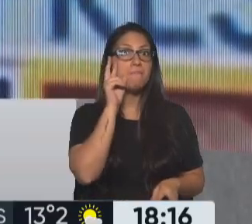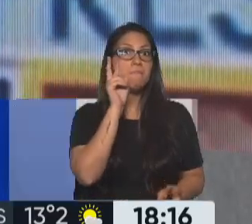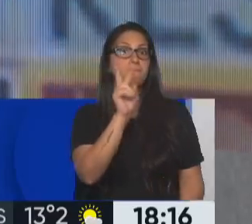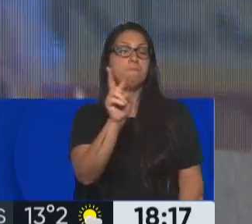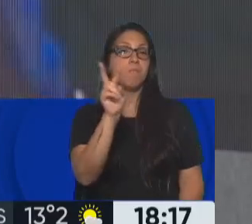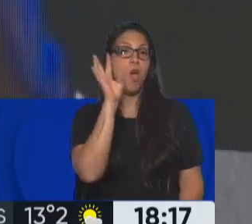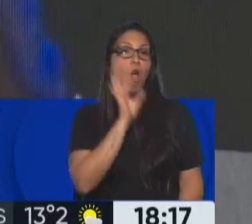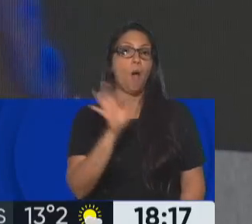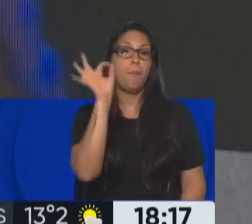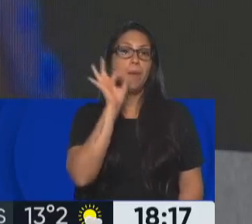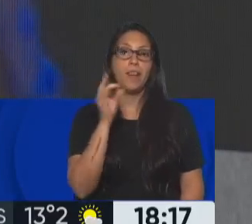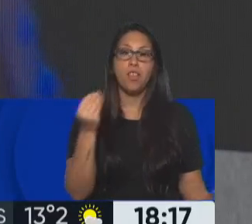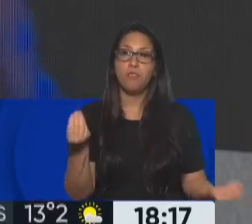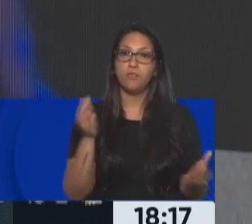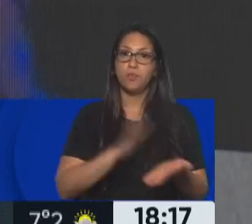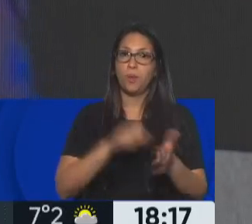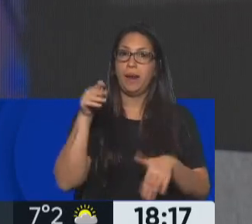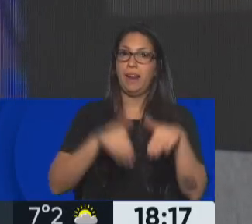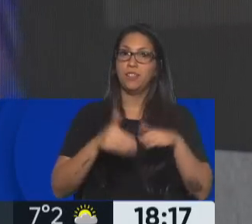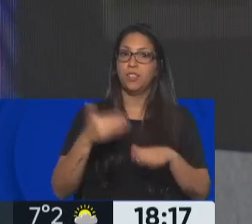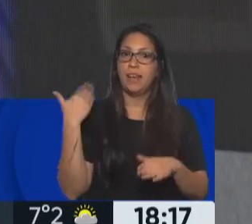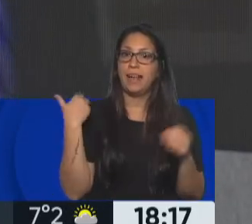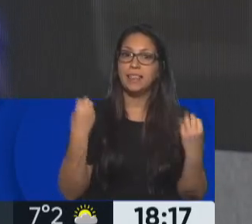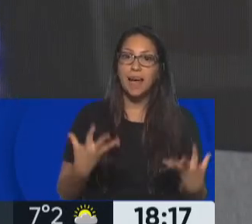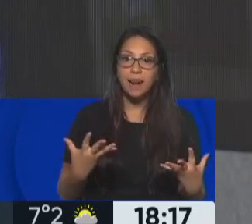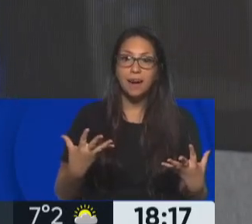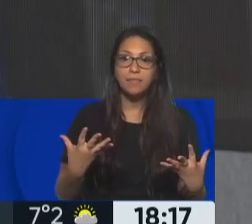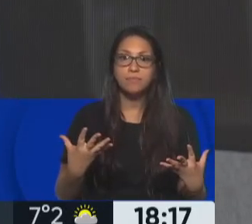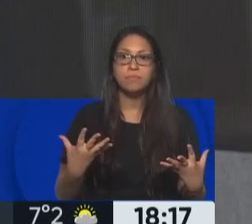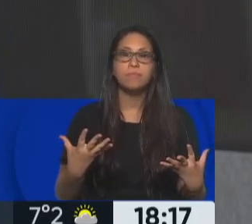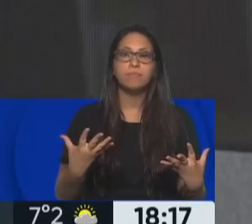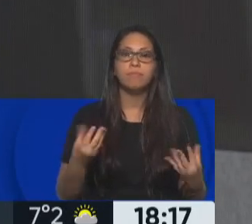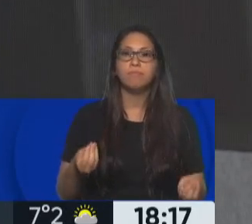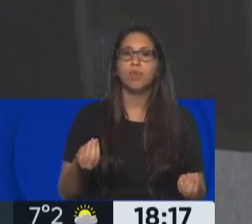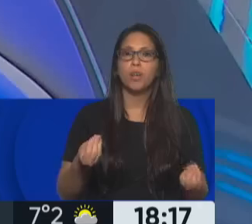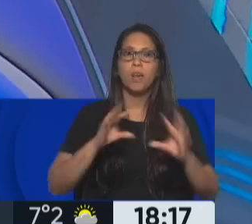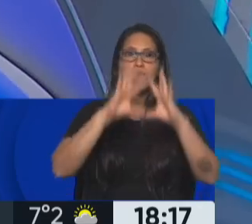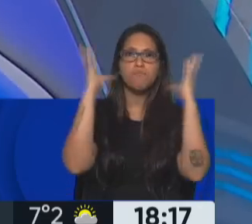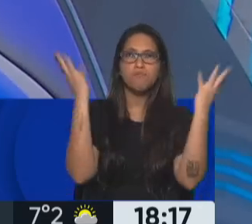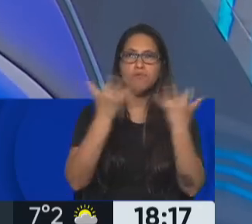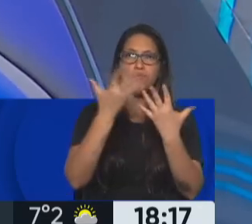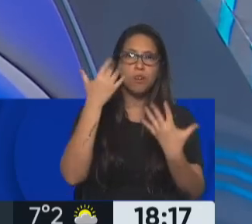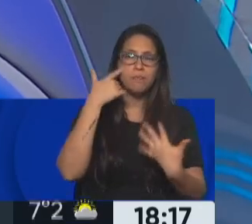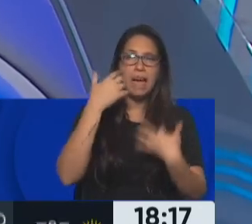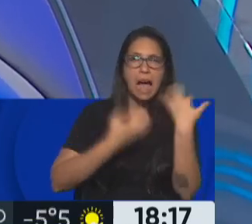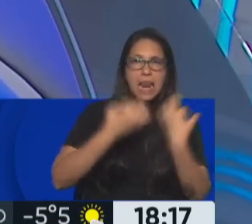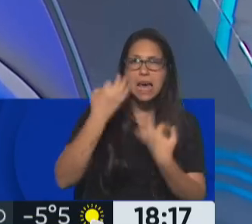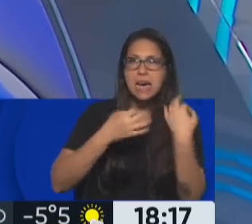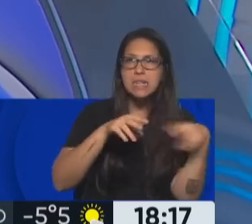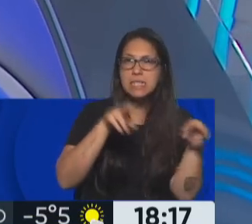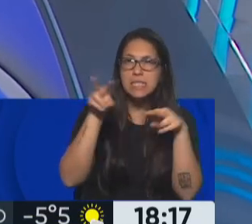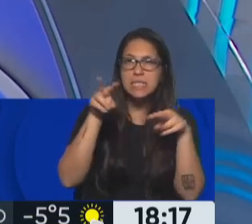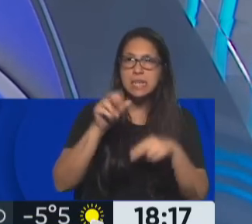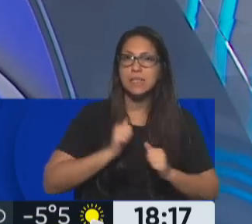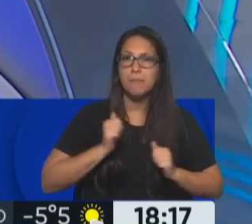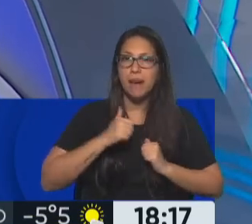en estos comicios, cuyo mundo sigue repercutiendo, analizando y sobre todo esperando la asunción de